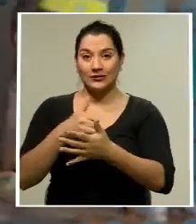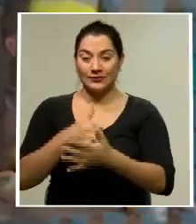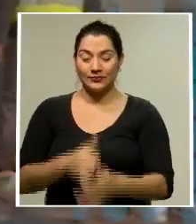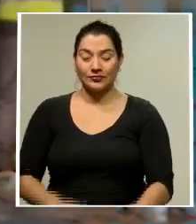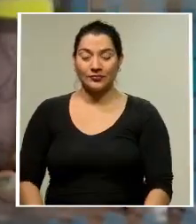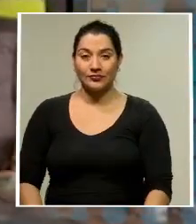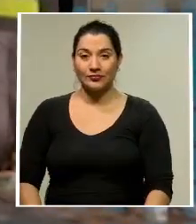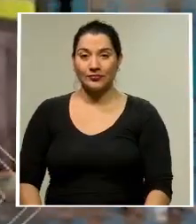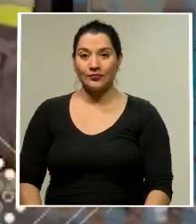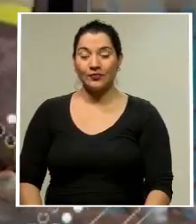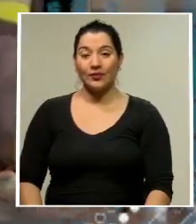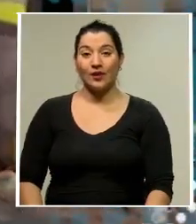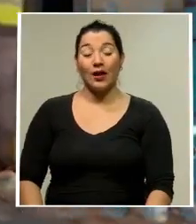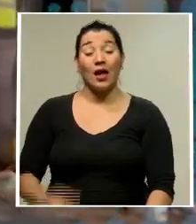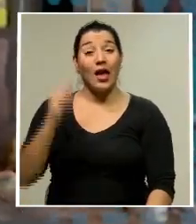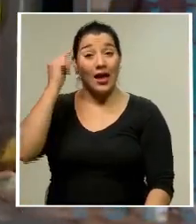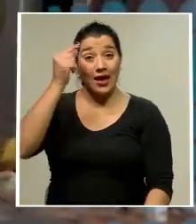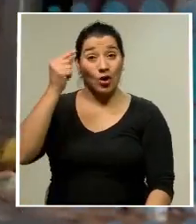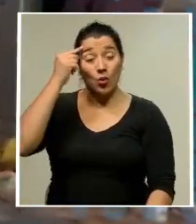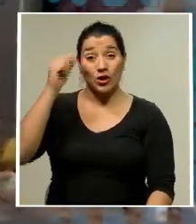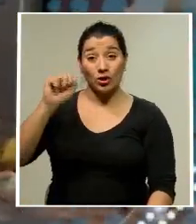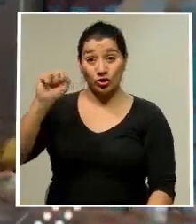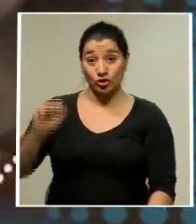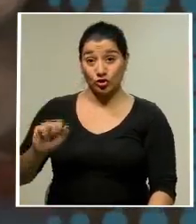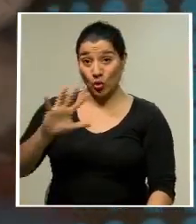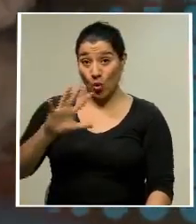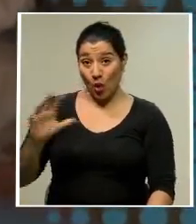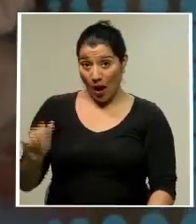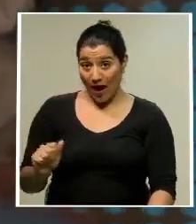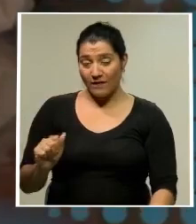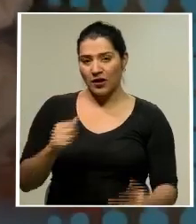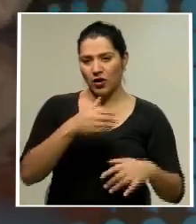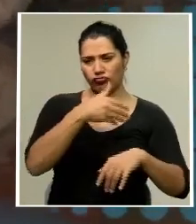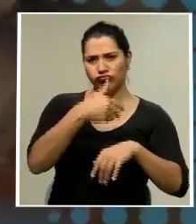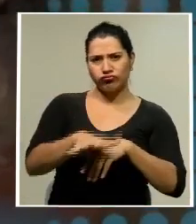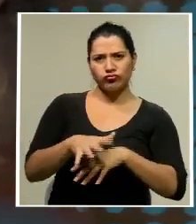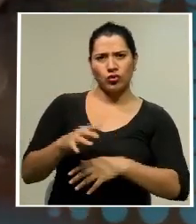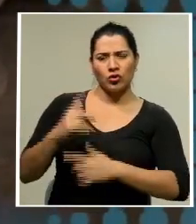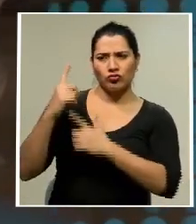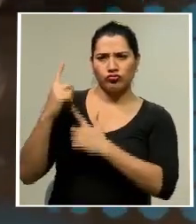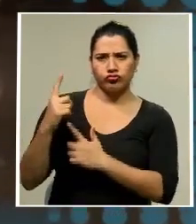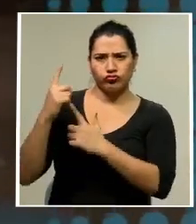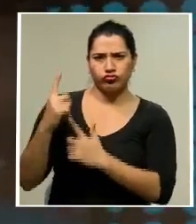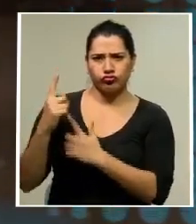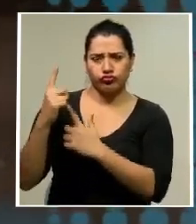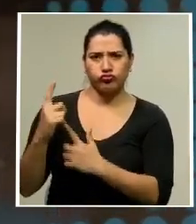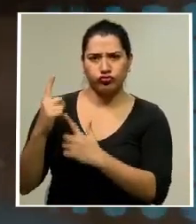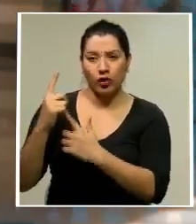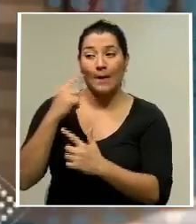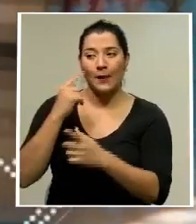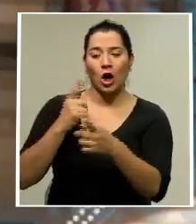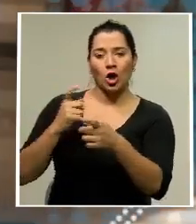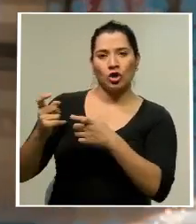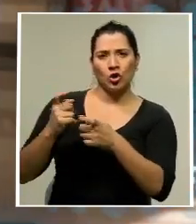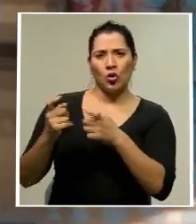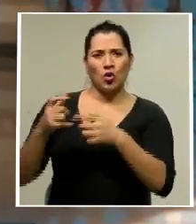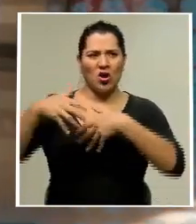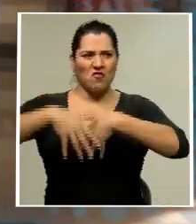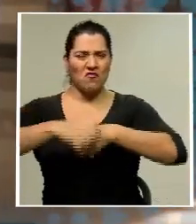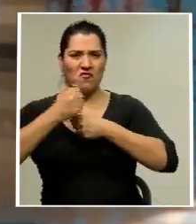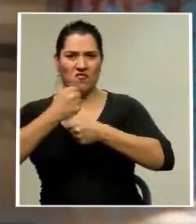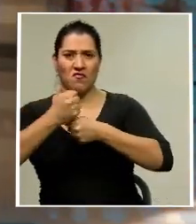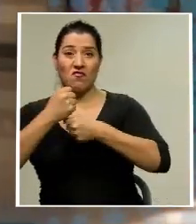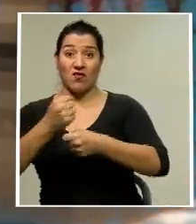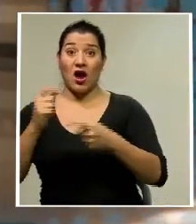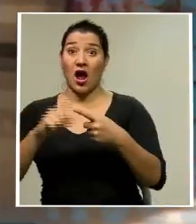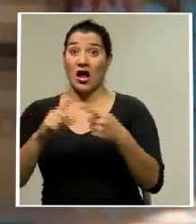El gobierno sudafricano hará un despliegue militar para controlar el estallido social que inició hace 8 días y que deja como saldo